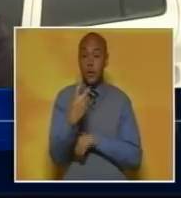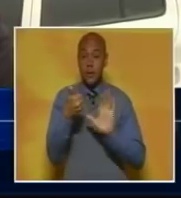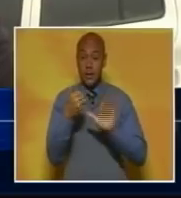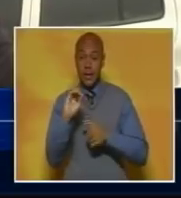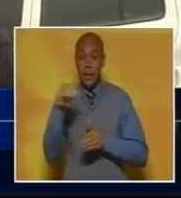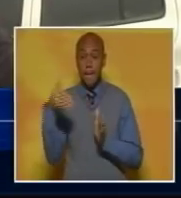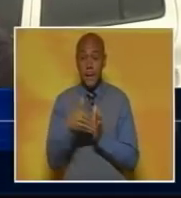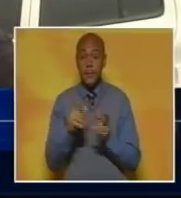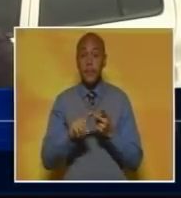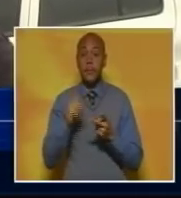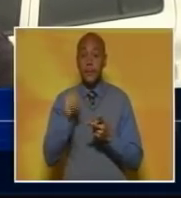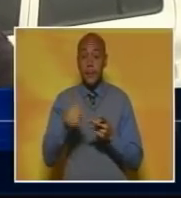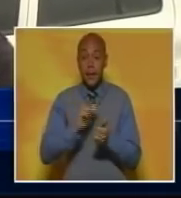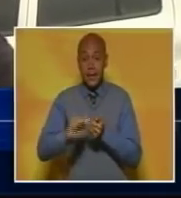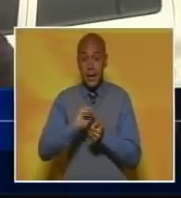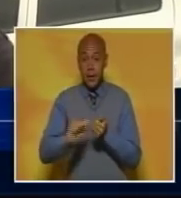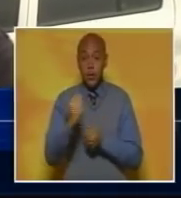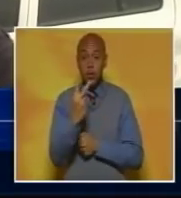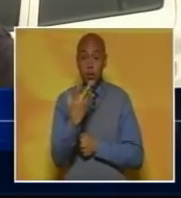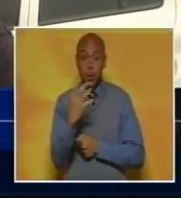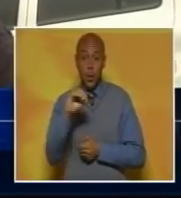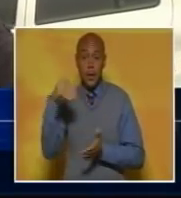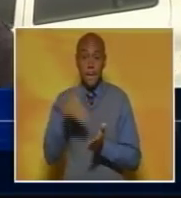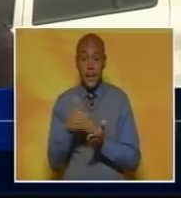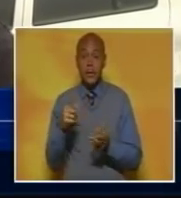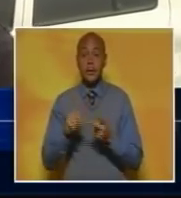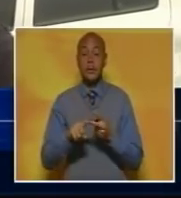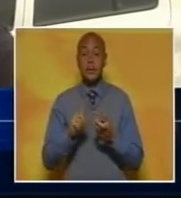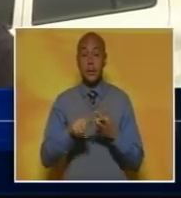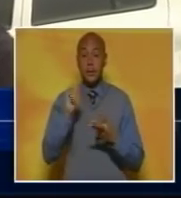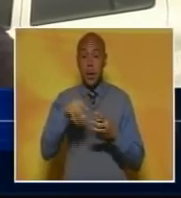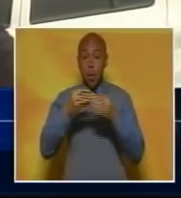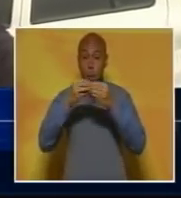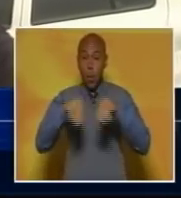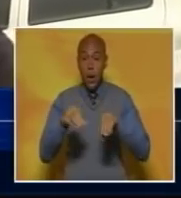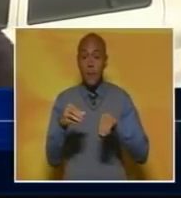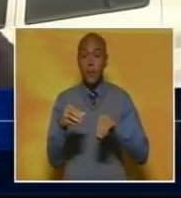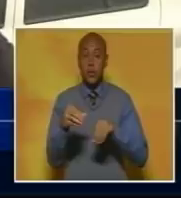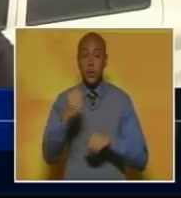260, el kilo de queso 250.000 bolívares, el huevo